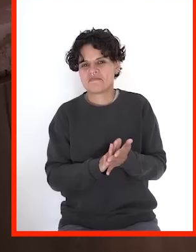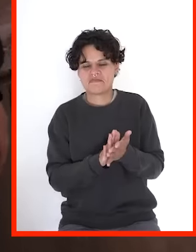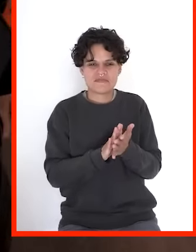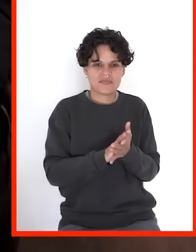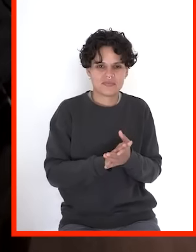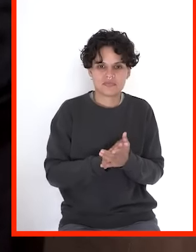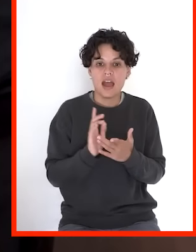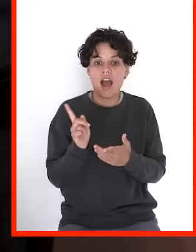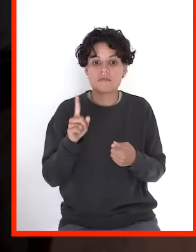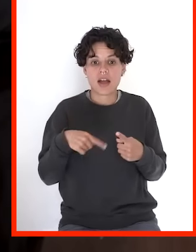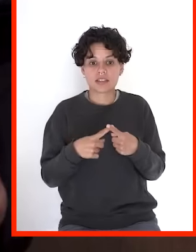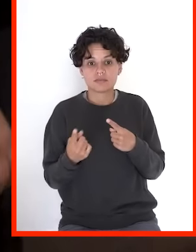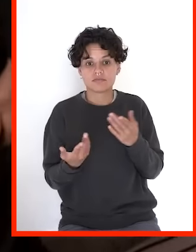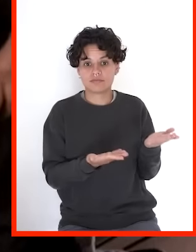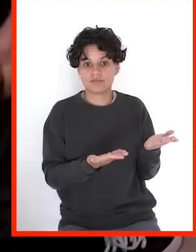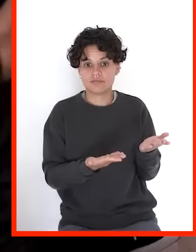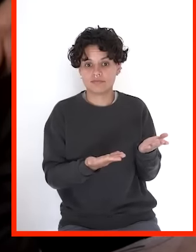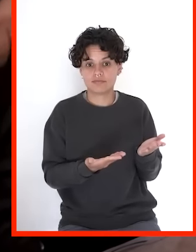Ahí está.